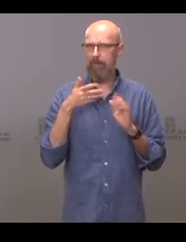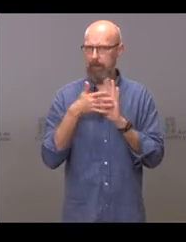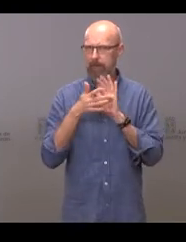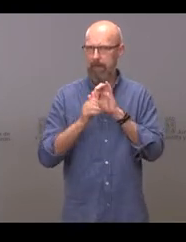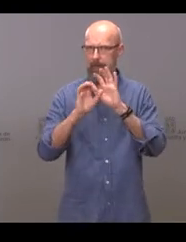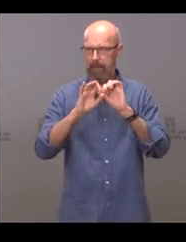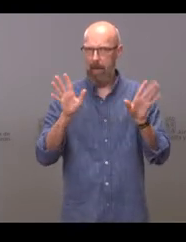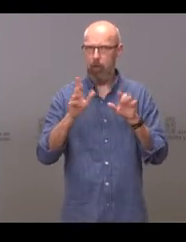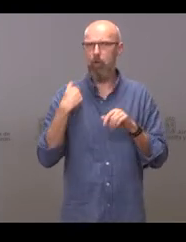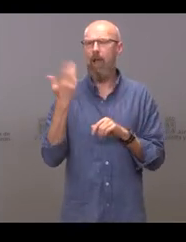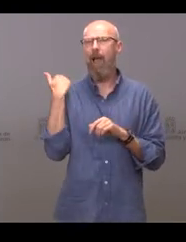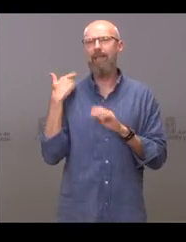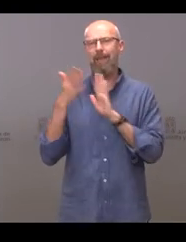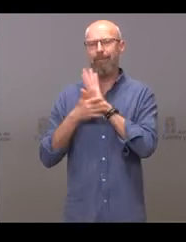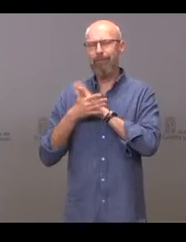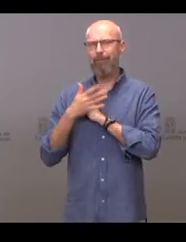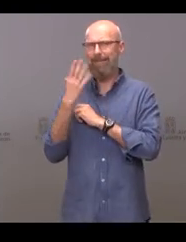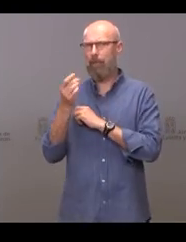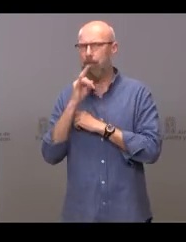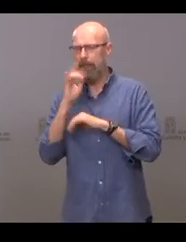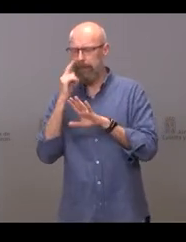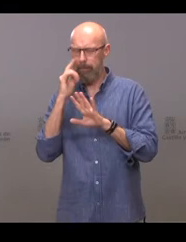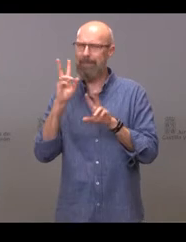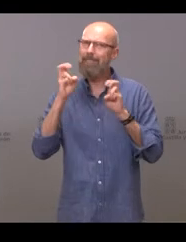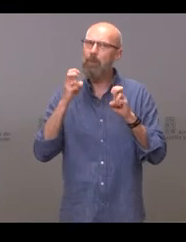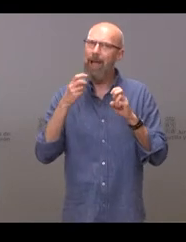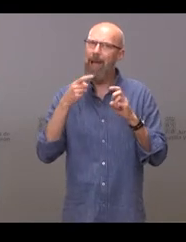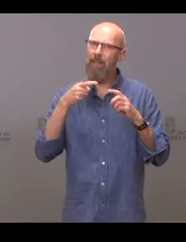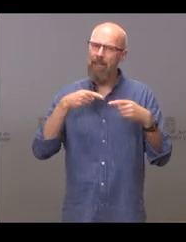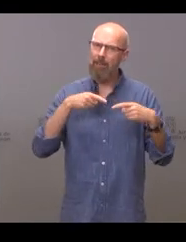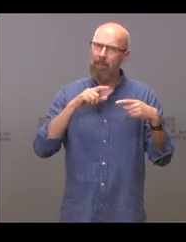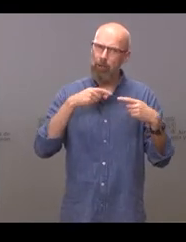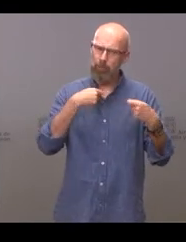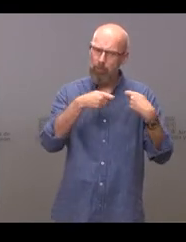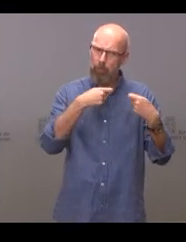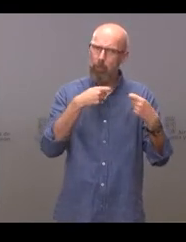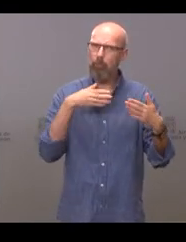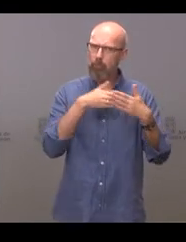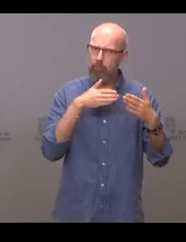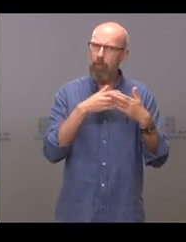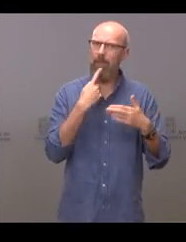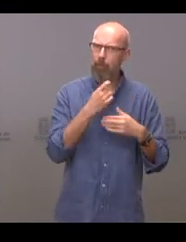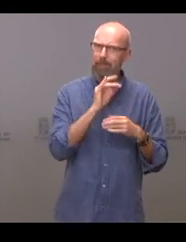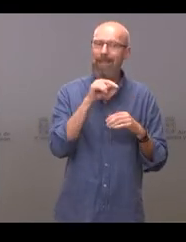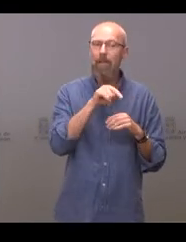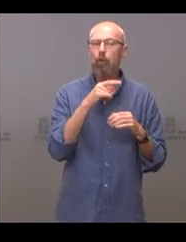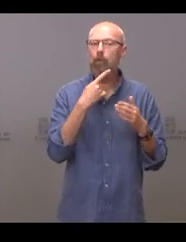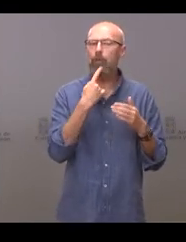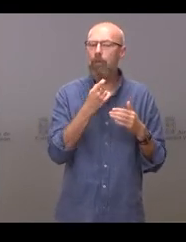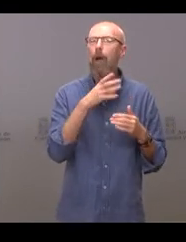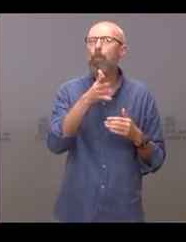han entendido mal en cuanto a las dificultades las dificultades son siempre llamas creo que lo ha dicho que son por las circunstancias económicas